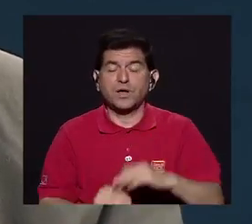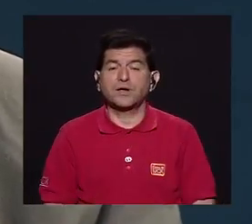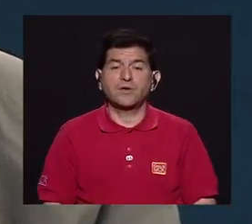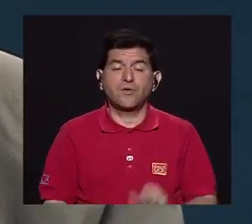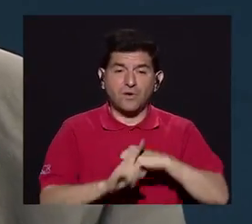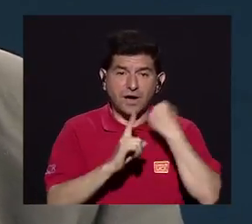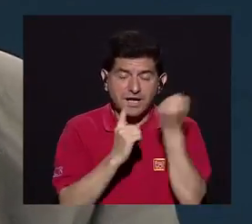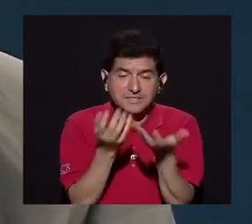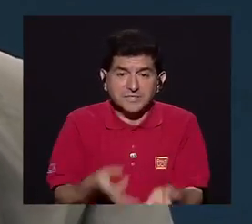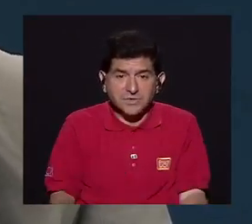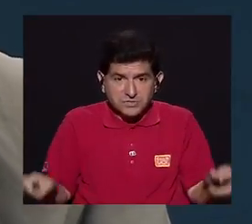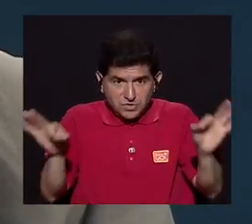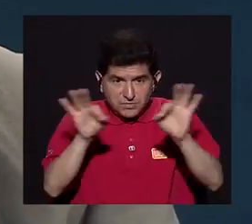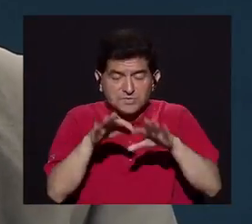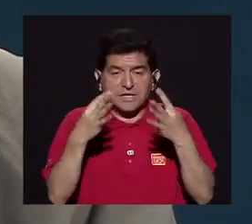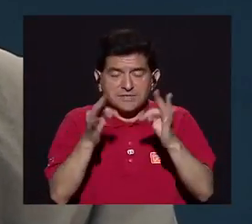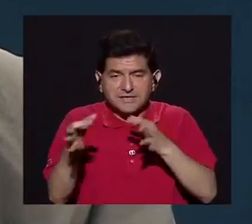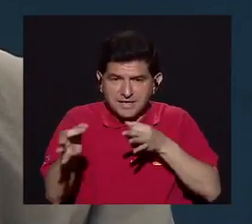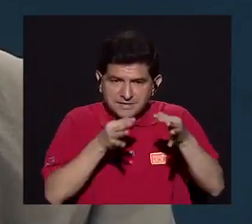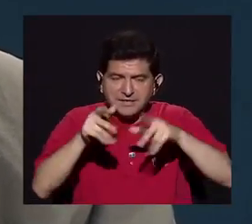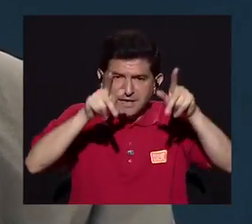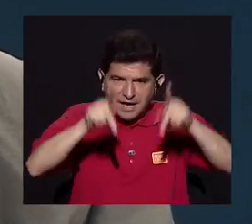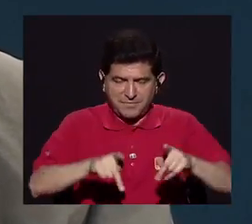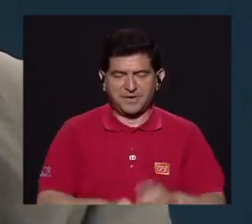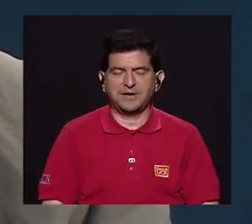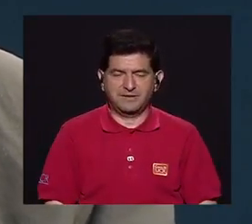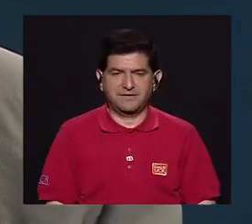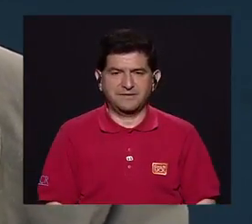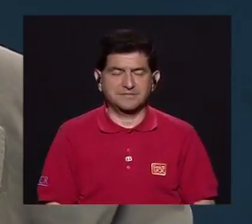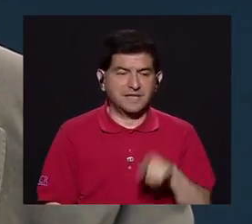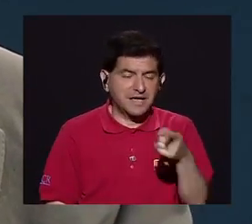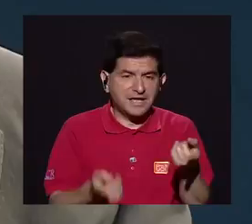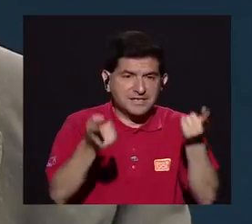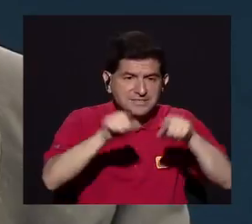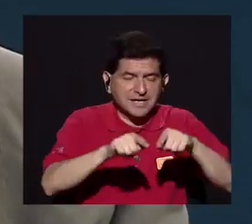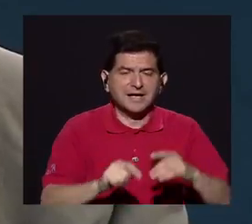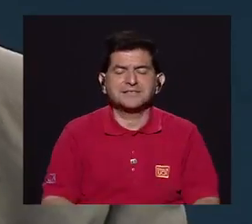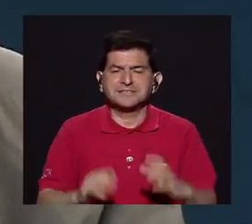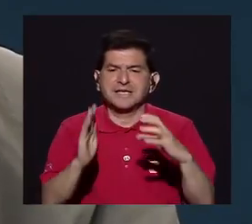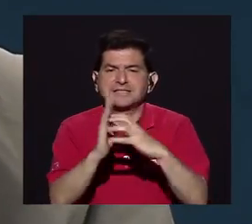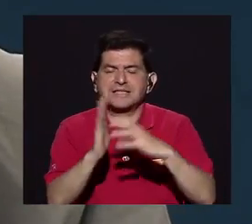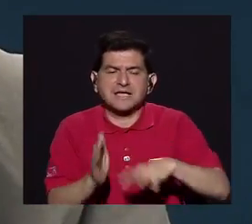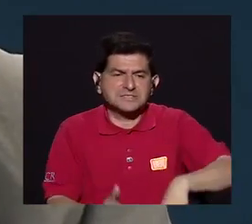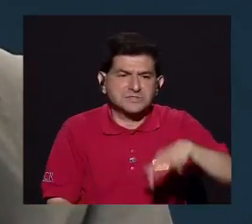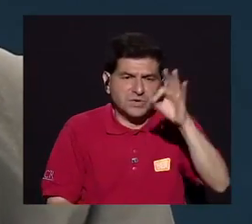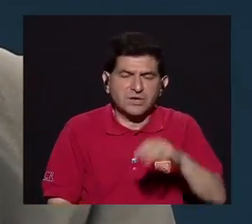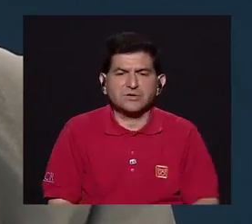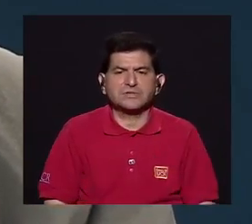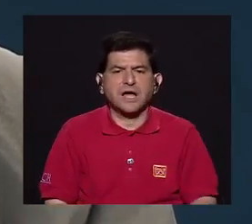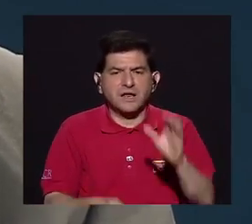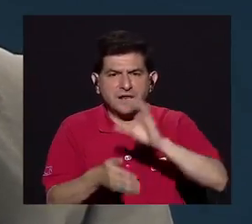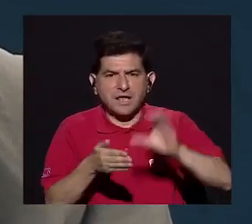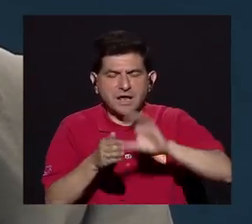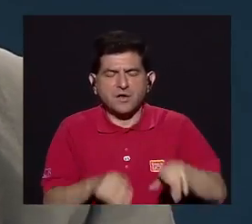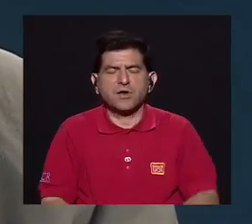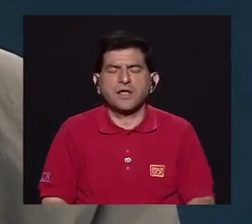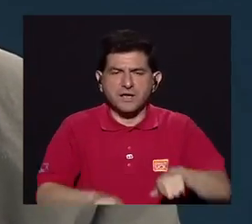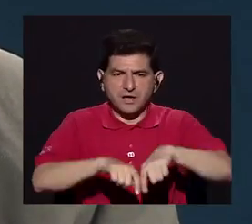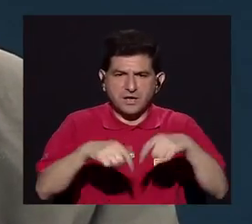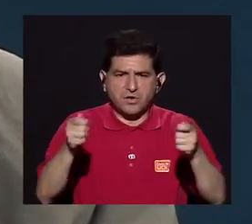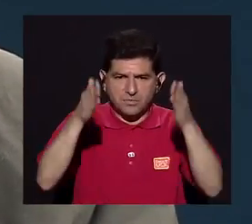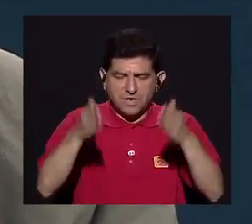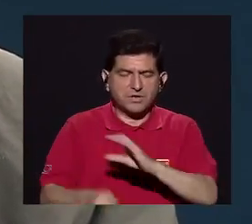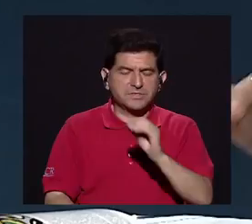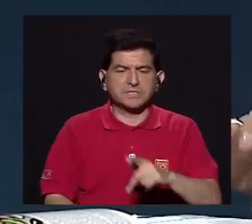T, que creo que es muy importante como tratar de explicárselo a la audiencia en ese sentido. Este texto lo podrían encontrar en el Colegio de Periodistas y Profesionales